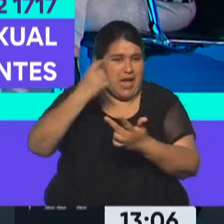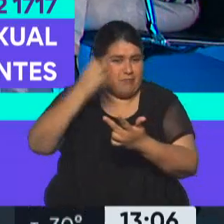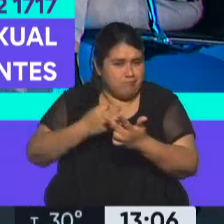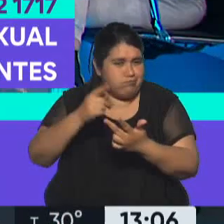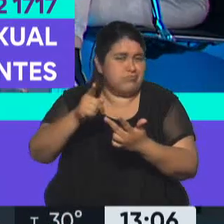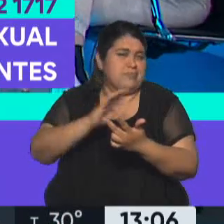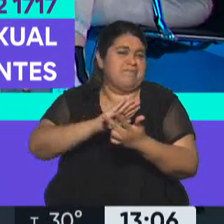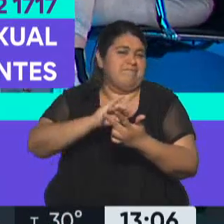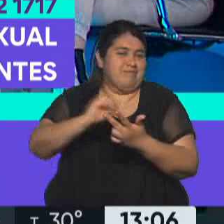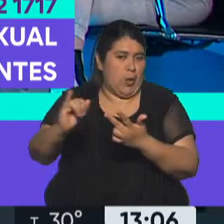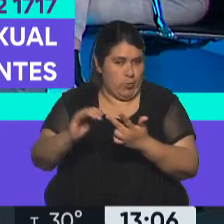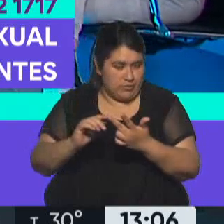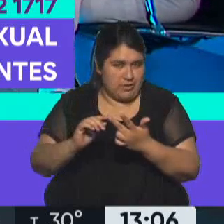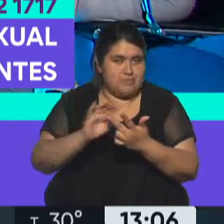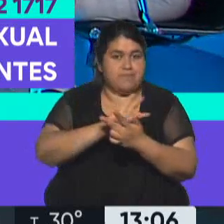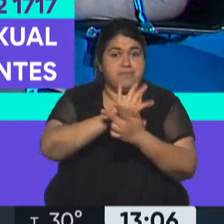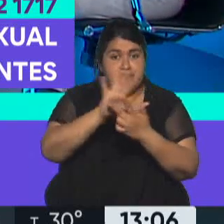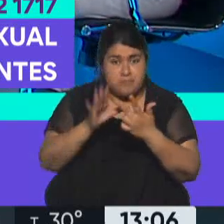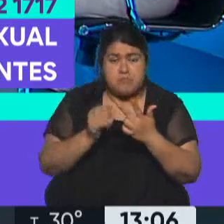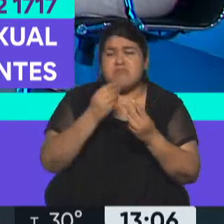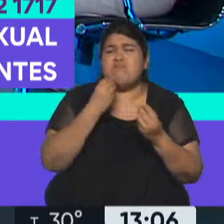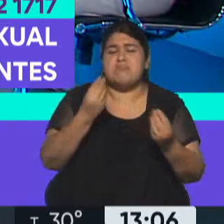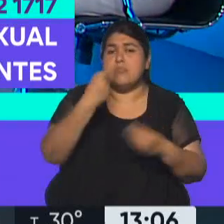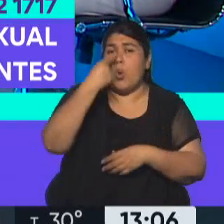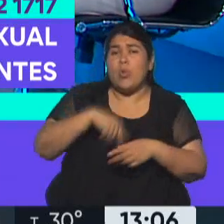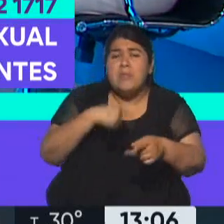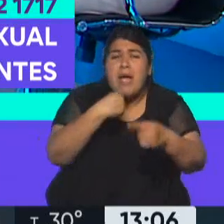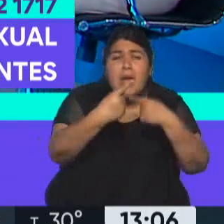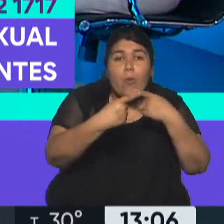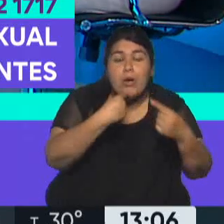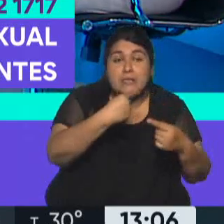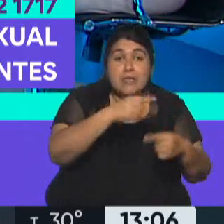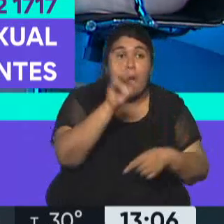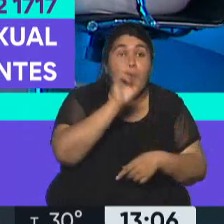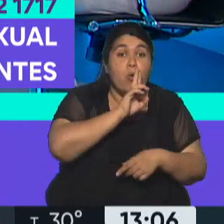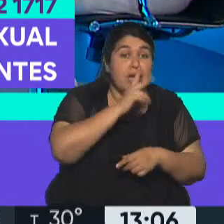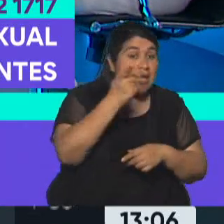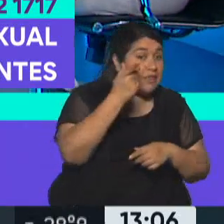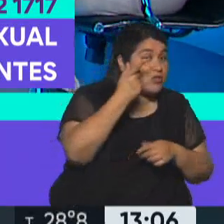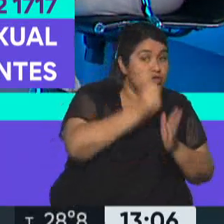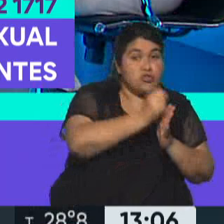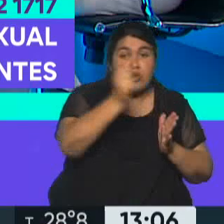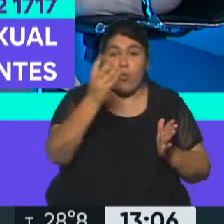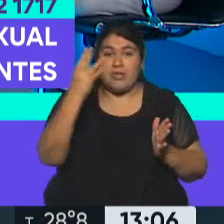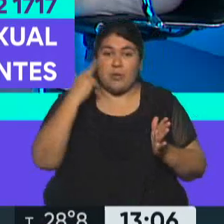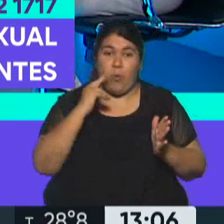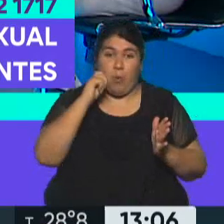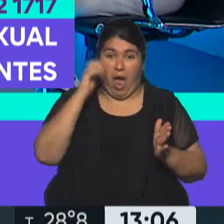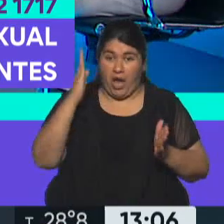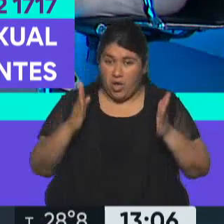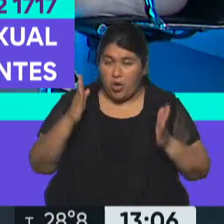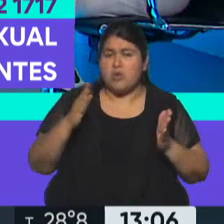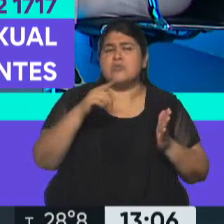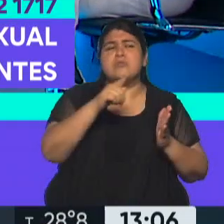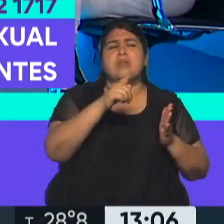hizo algo. Le preguntó en la última encuesta a mujeres entre 18 y 49 años concretamente